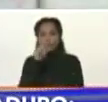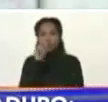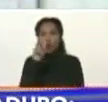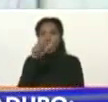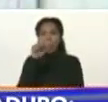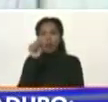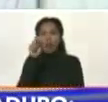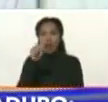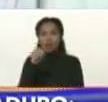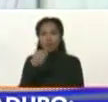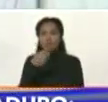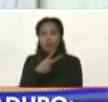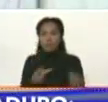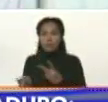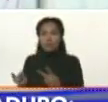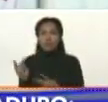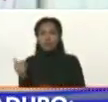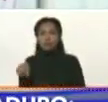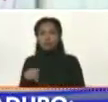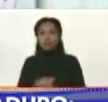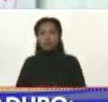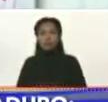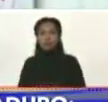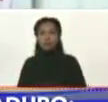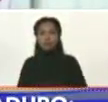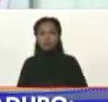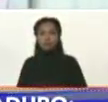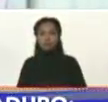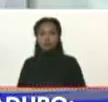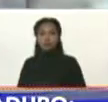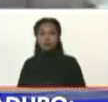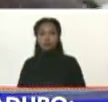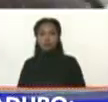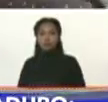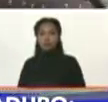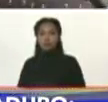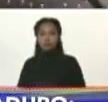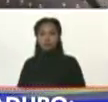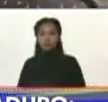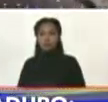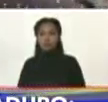Lumumba. Bienvenido, welcome, my brother.